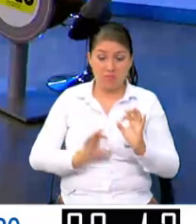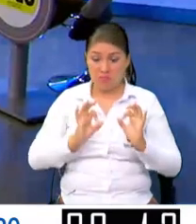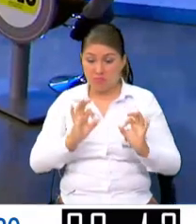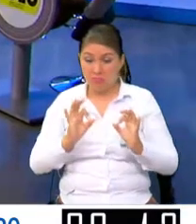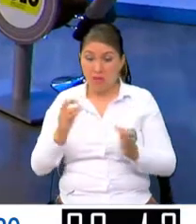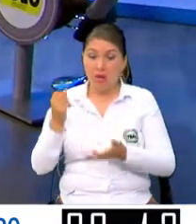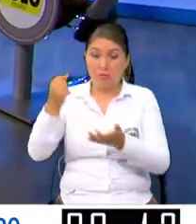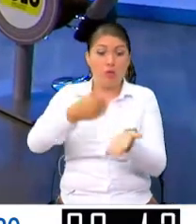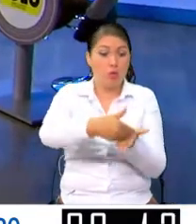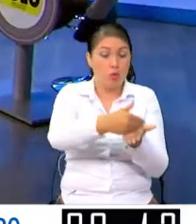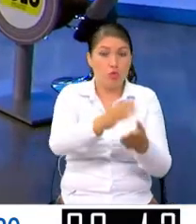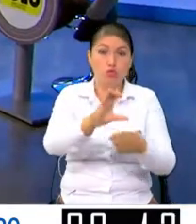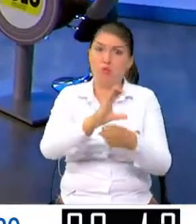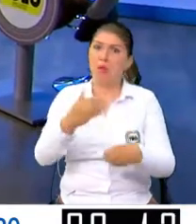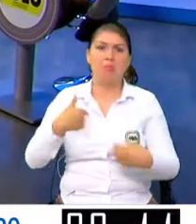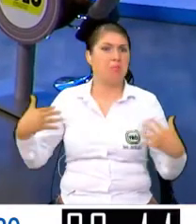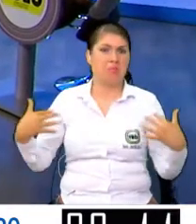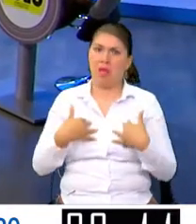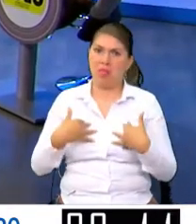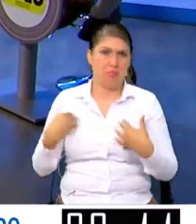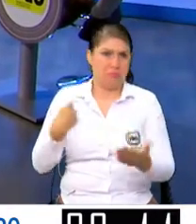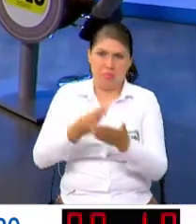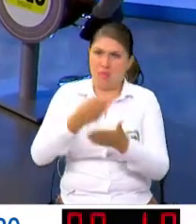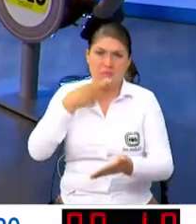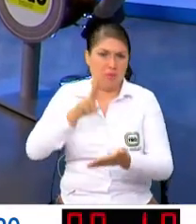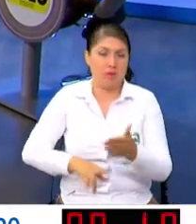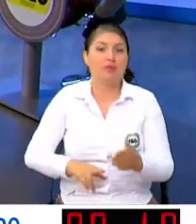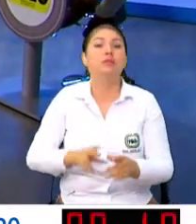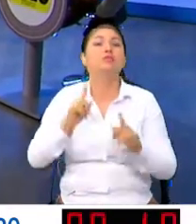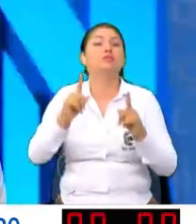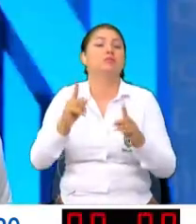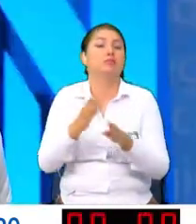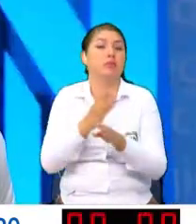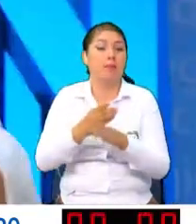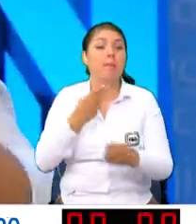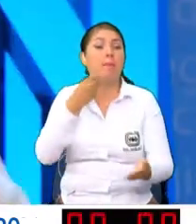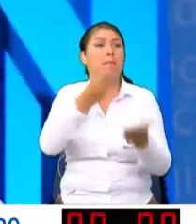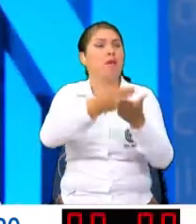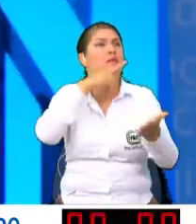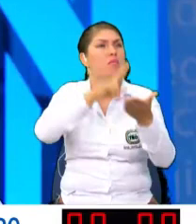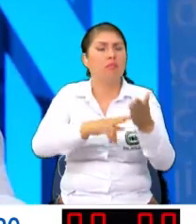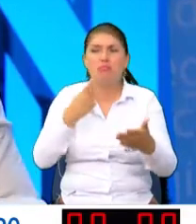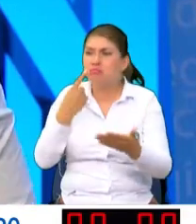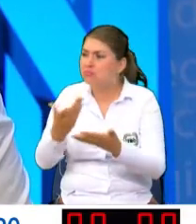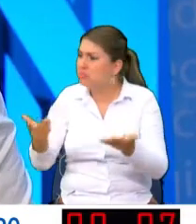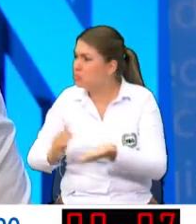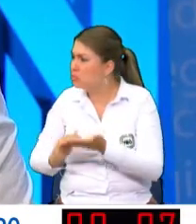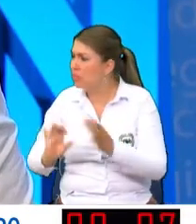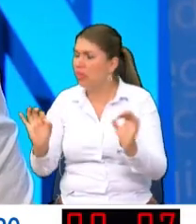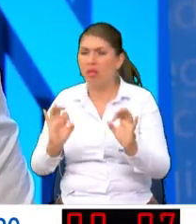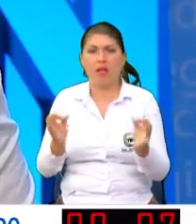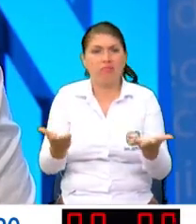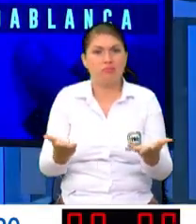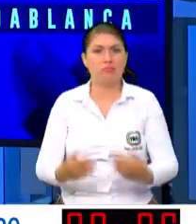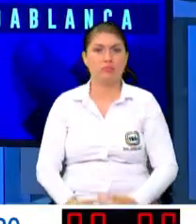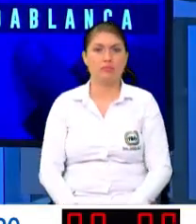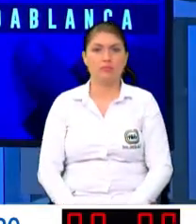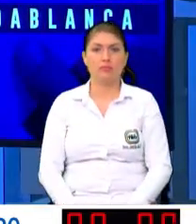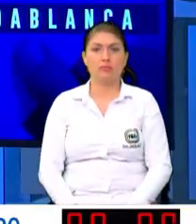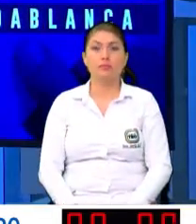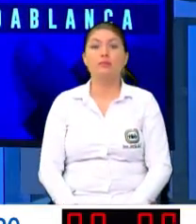invertidos en la ciudad a mí no me da miedo pagar los impuestos el problema es que muchas veces pagamos los impuestos y no los vemos por ningún lado